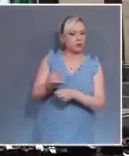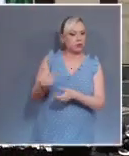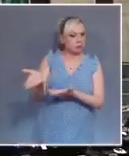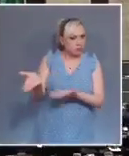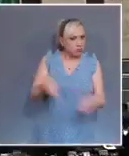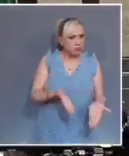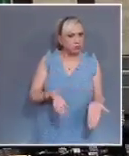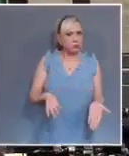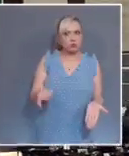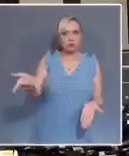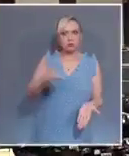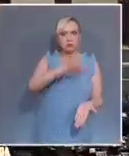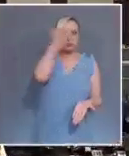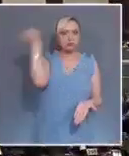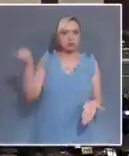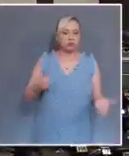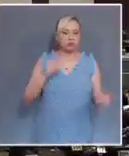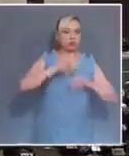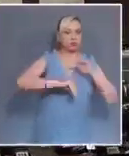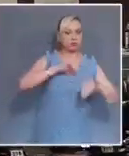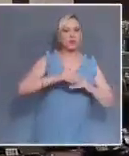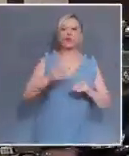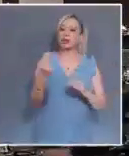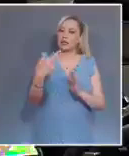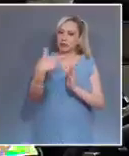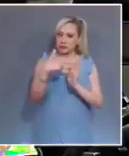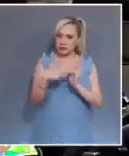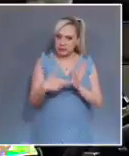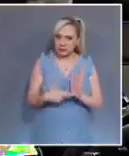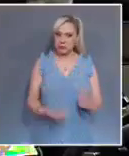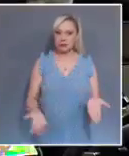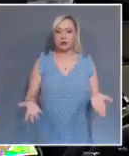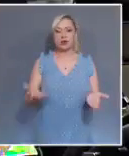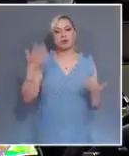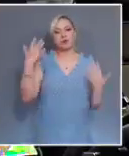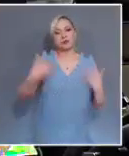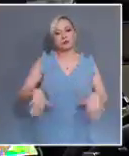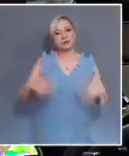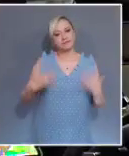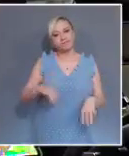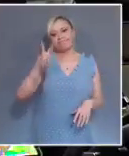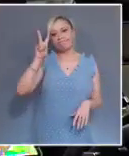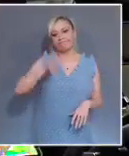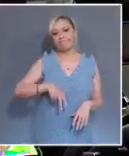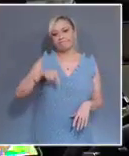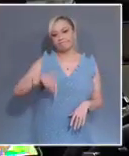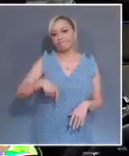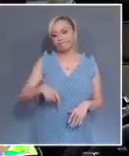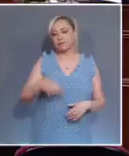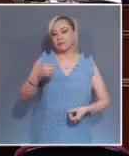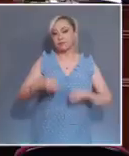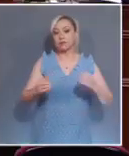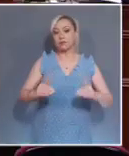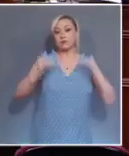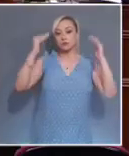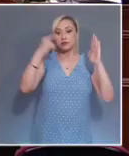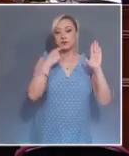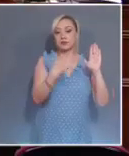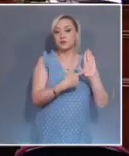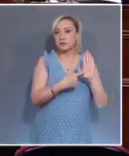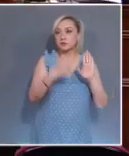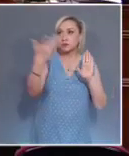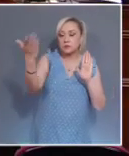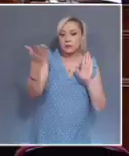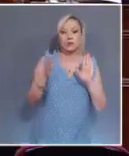respetó el procedimiento ordinario y no se ajustó a los parámetros fijados por el Tribunal Constitucional para tramitarla como de urgente y